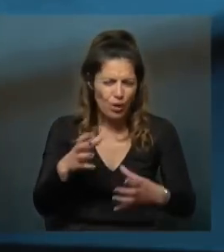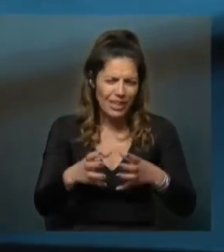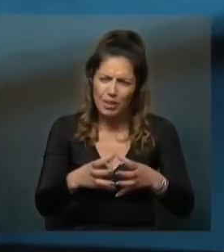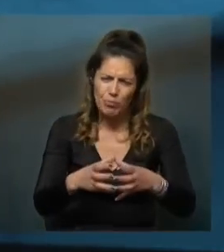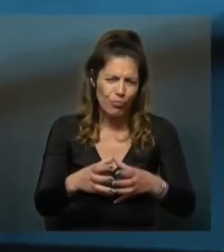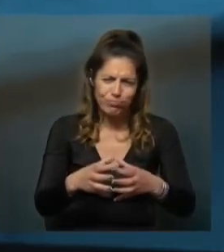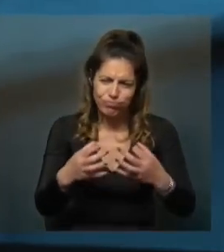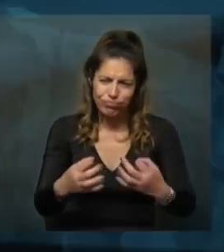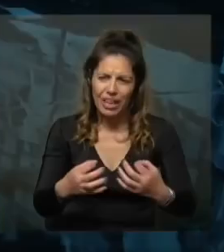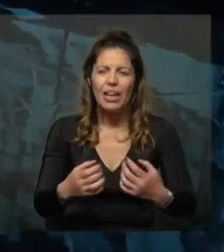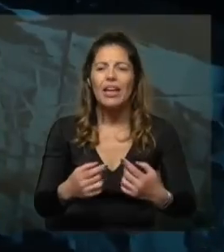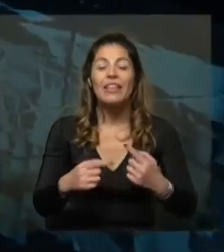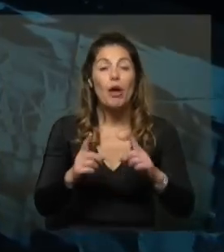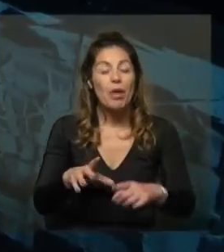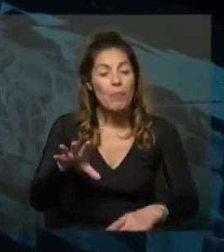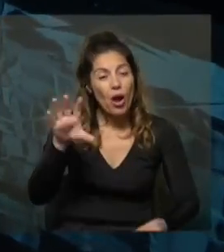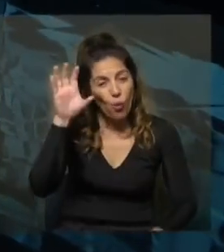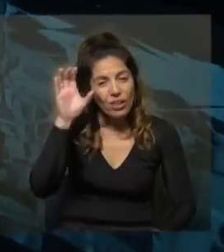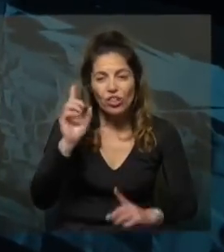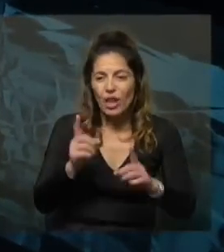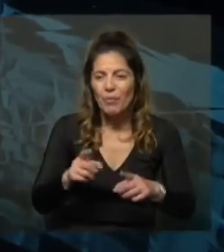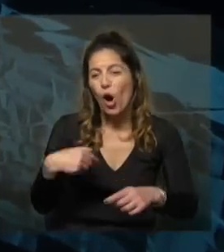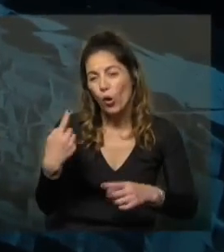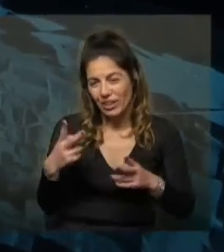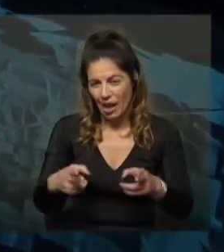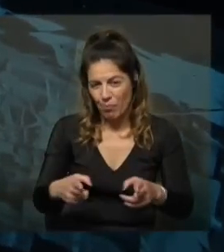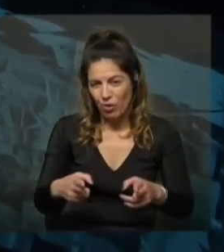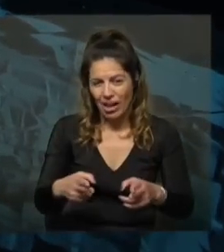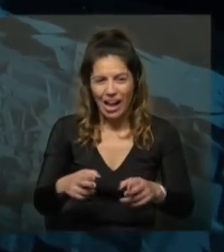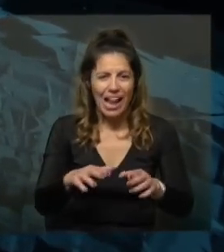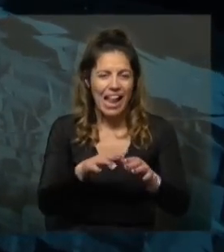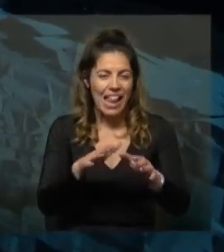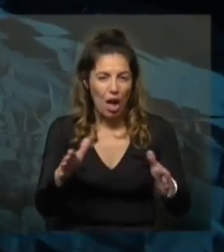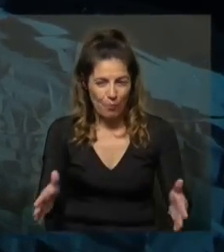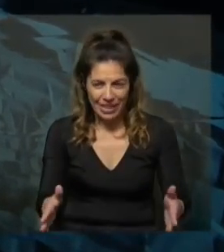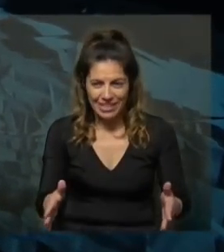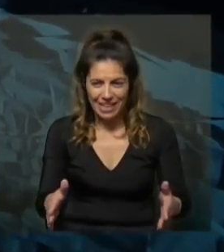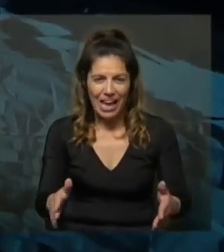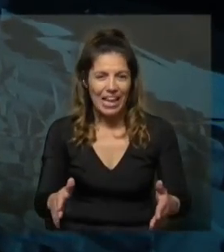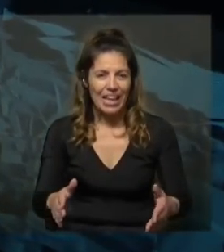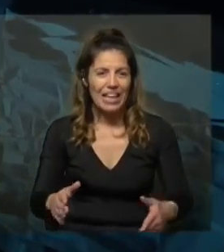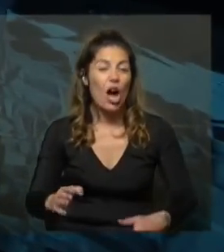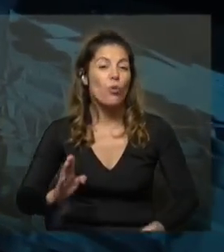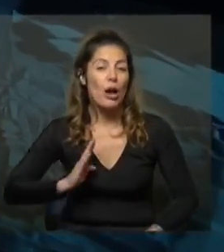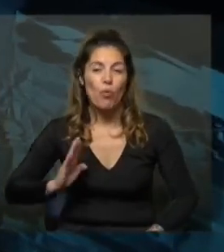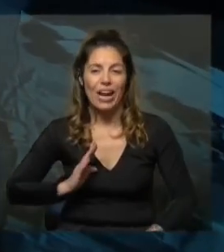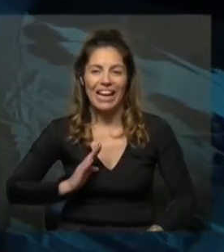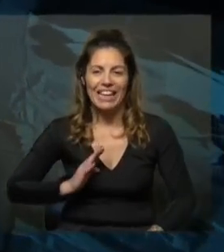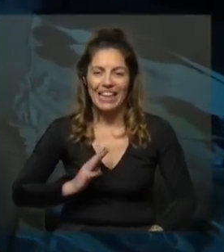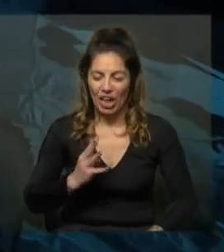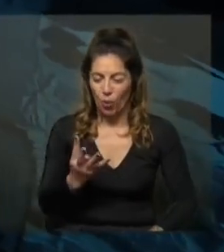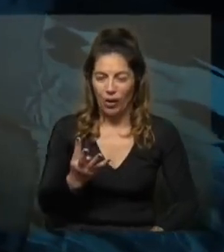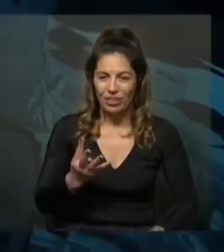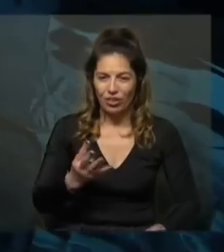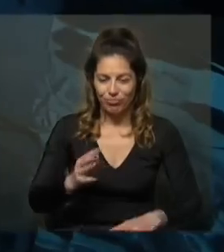me acuerdo además que otra época no la mesa era por ejemplo una mujer en cuatro patas no con una tabla